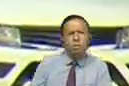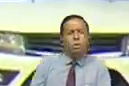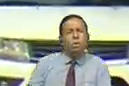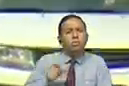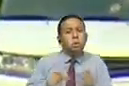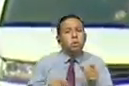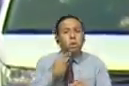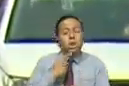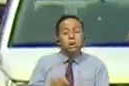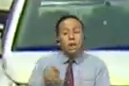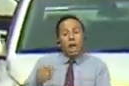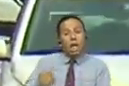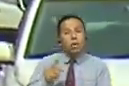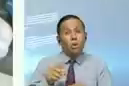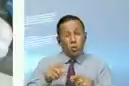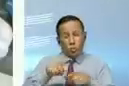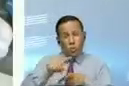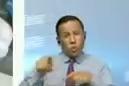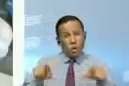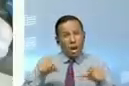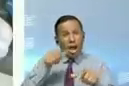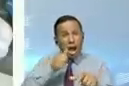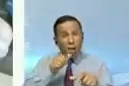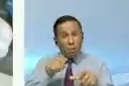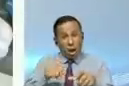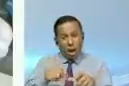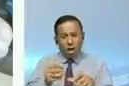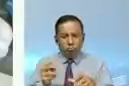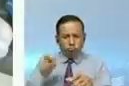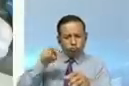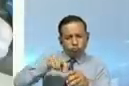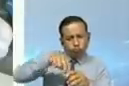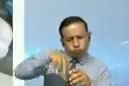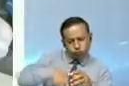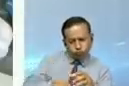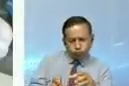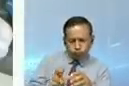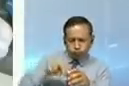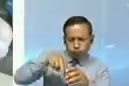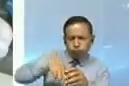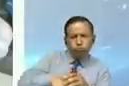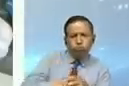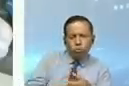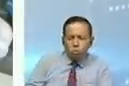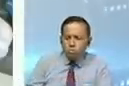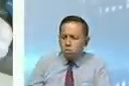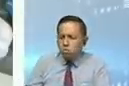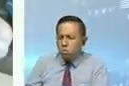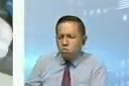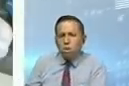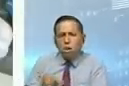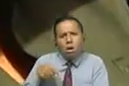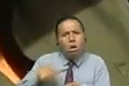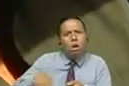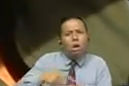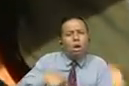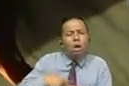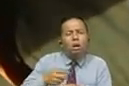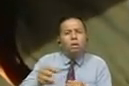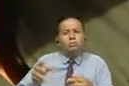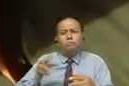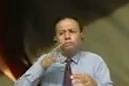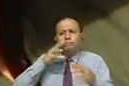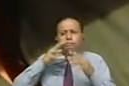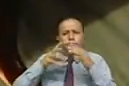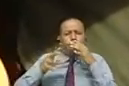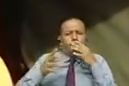realizando labores de limpieza en una cisterna y por causas desconocidas tuvieron problemas respiratorios y fallecieron. Se asfixiaron